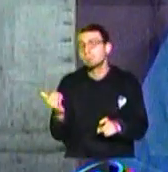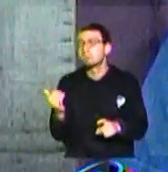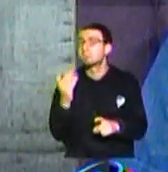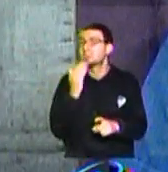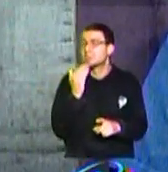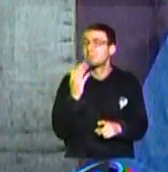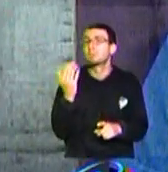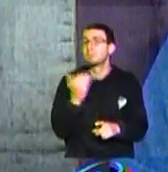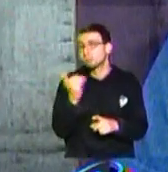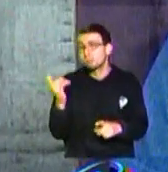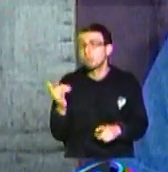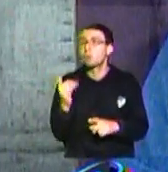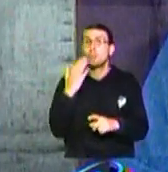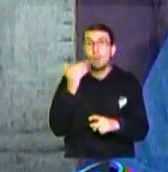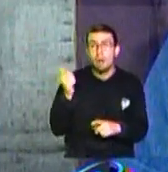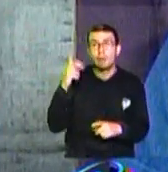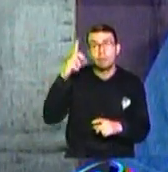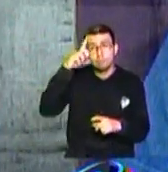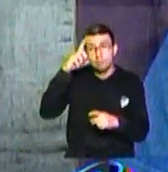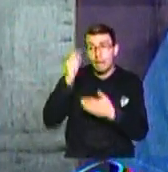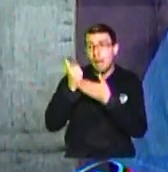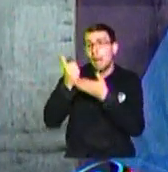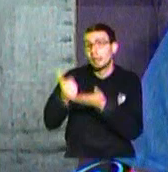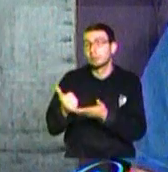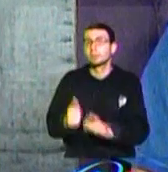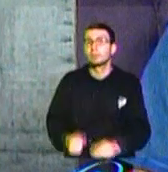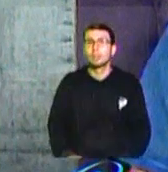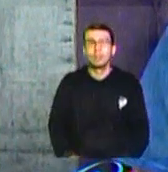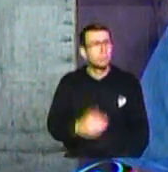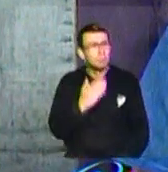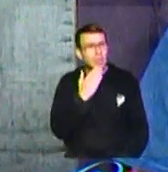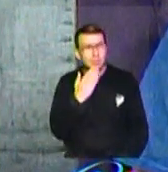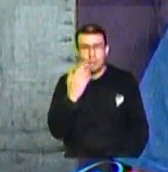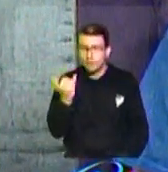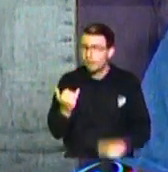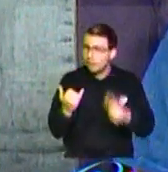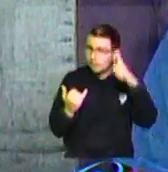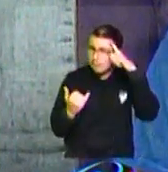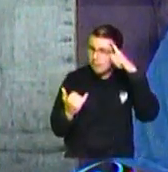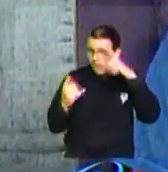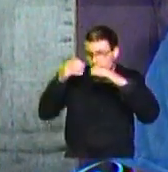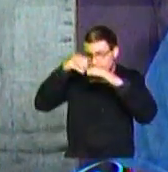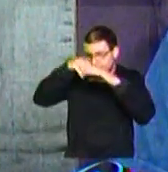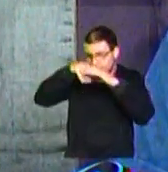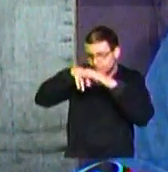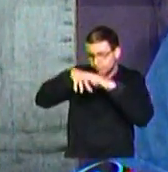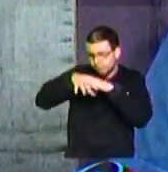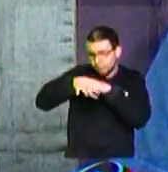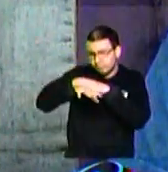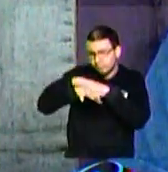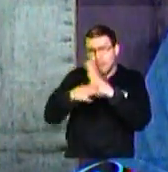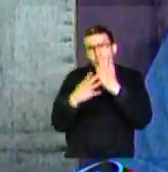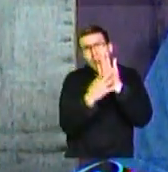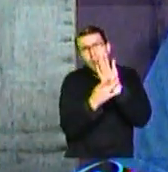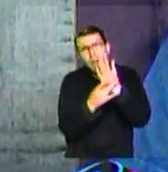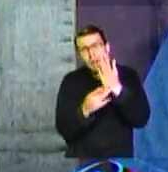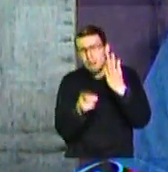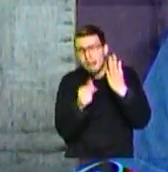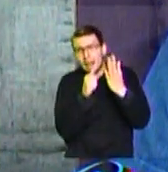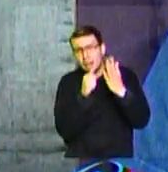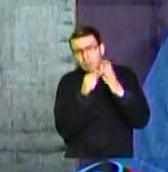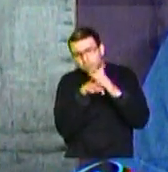interesan a las mujeres. Los flujos. Sí, es una patología muy frecuente, es un síntoma predominante, un